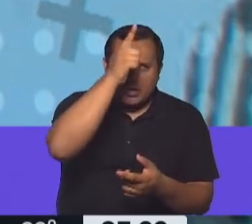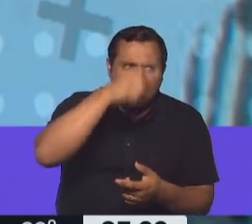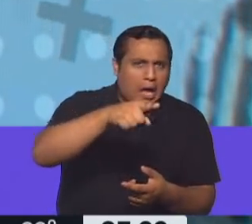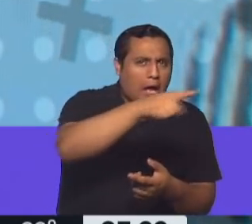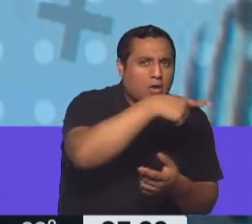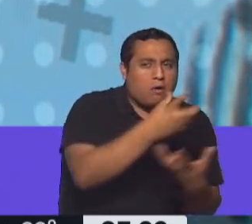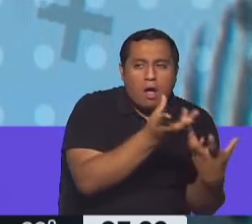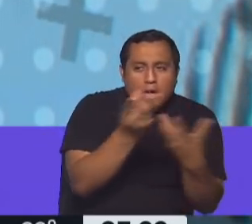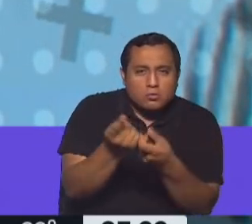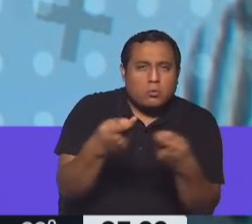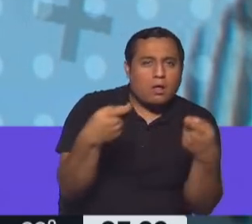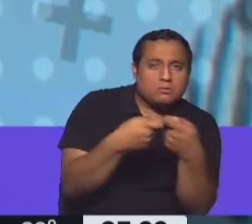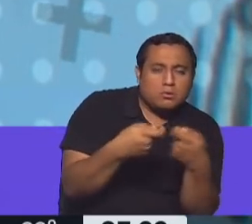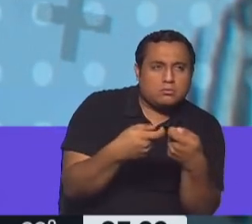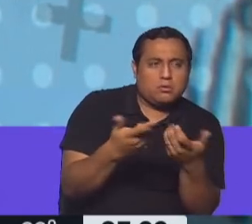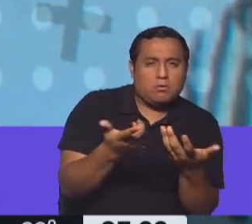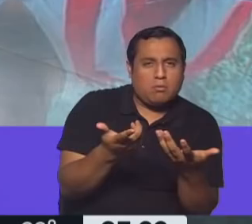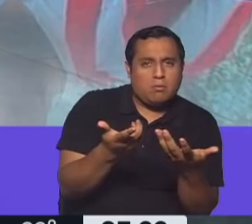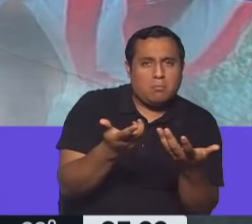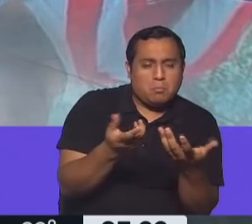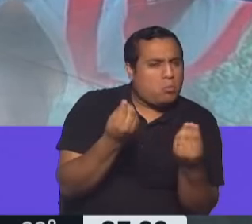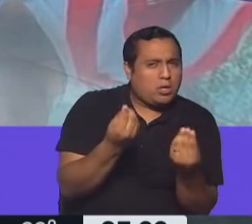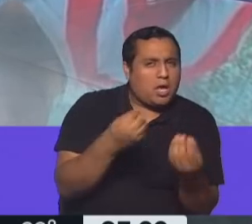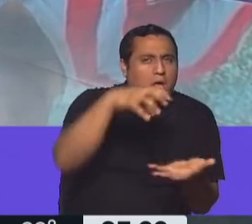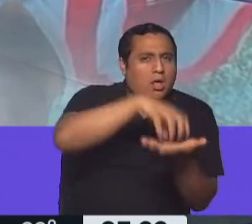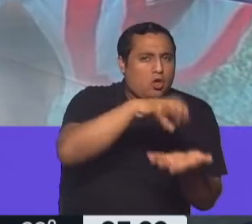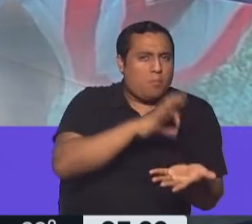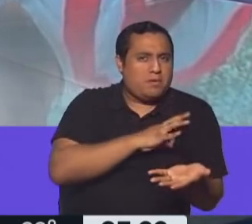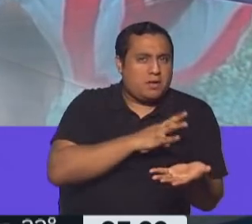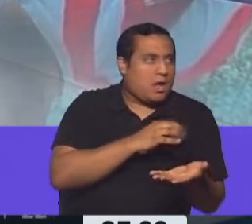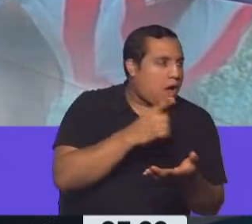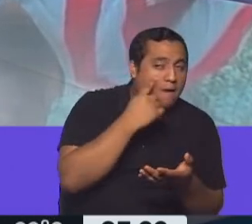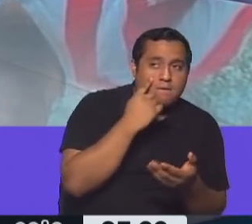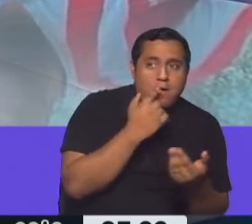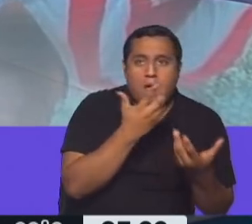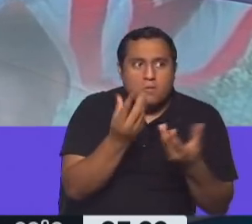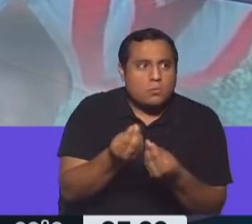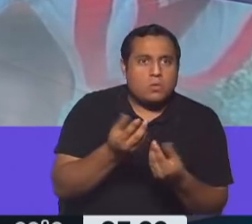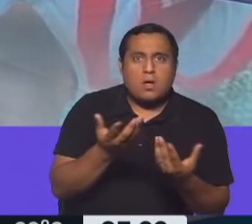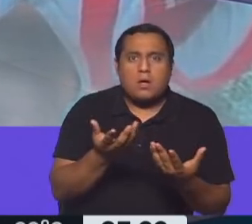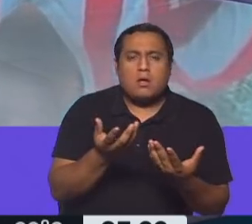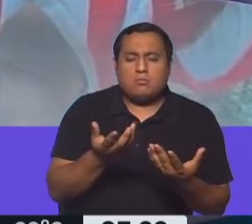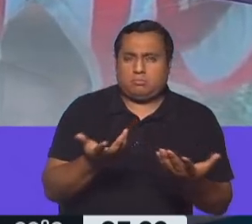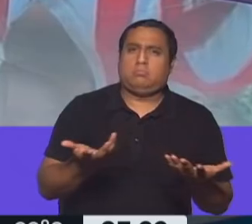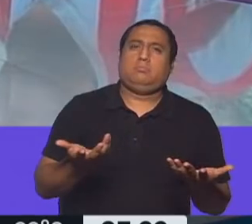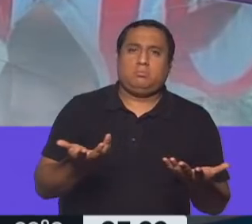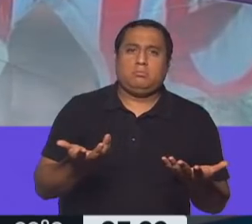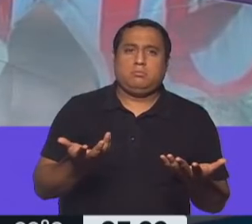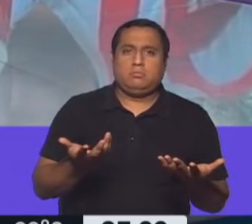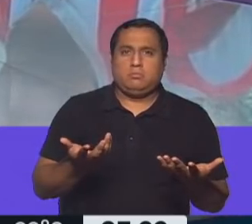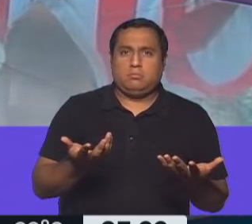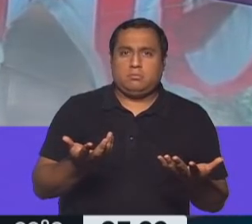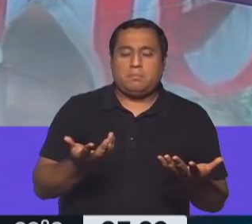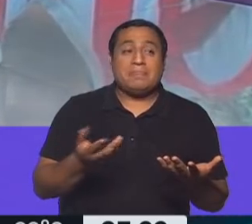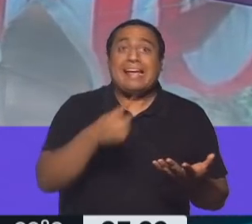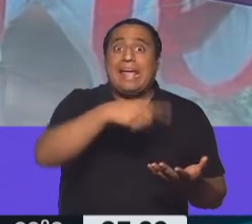menos ese sector de la policía, esa comisaría, salga a respaldarlos justamente contra el propio riesgo